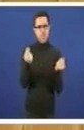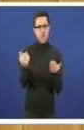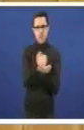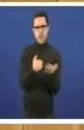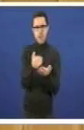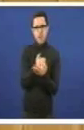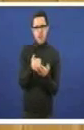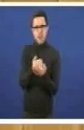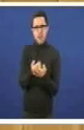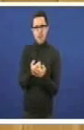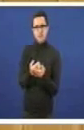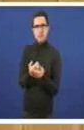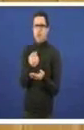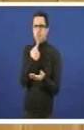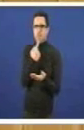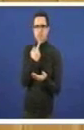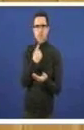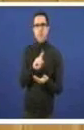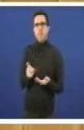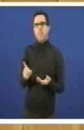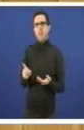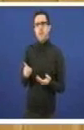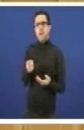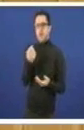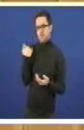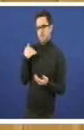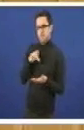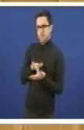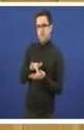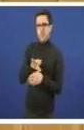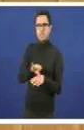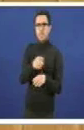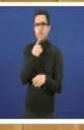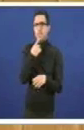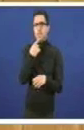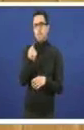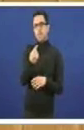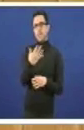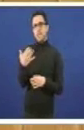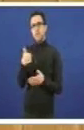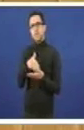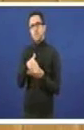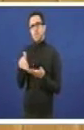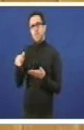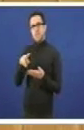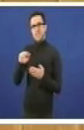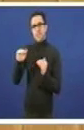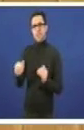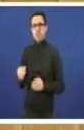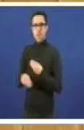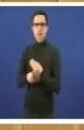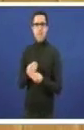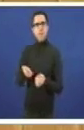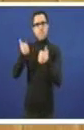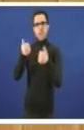outro día a conselleira falaba de que con 1.500 millóns euros menos que facían moito máis eso non é verdade